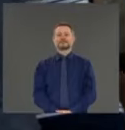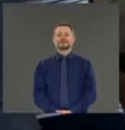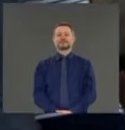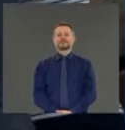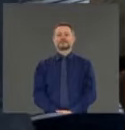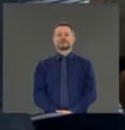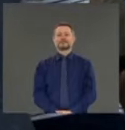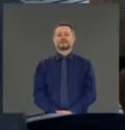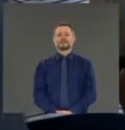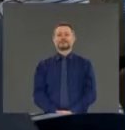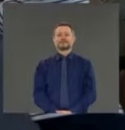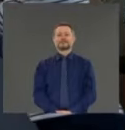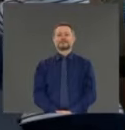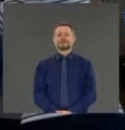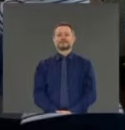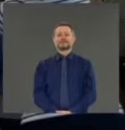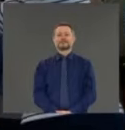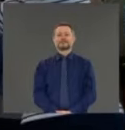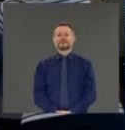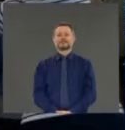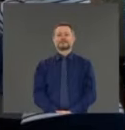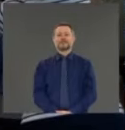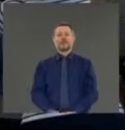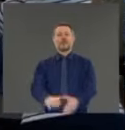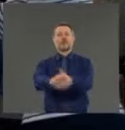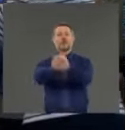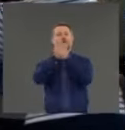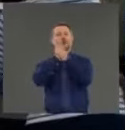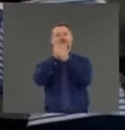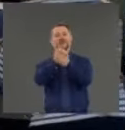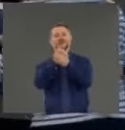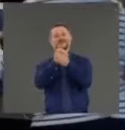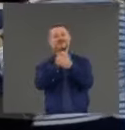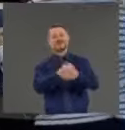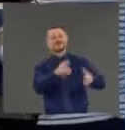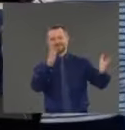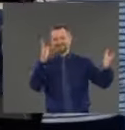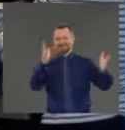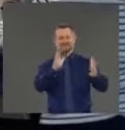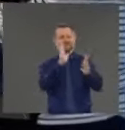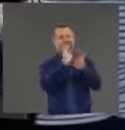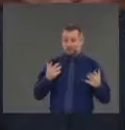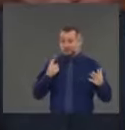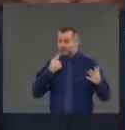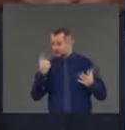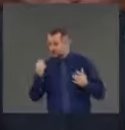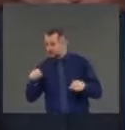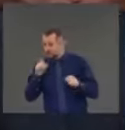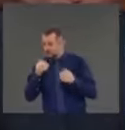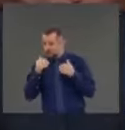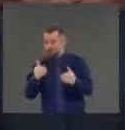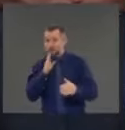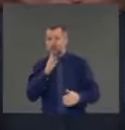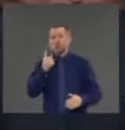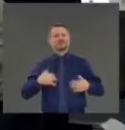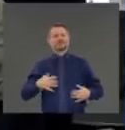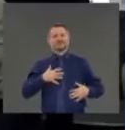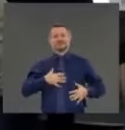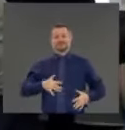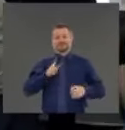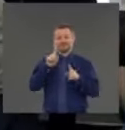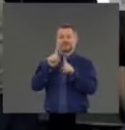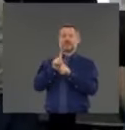York. Congratulations, the bill's assigned. Se dio un paso importante hacia la justicia al promulgar una reforma policial